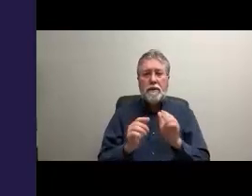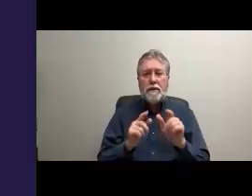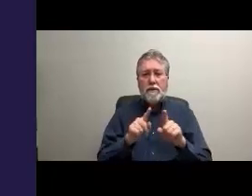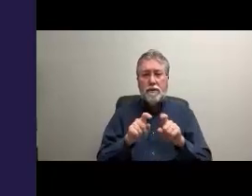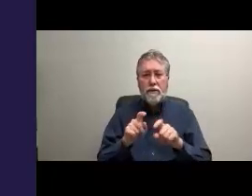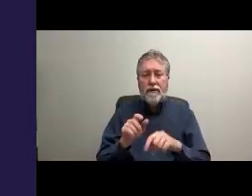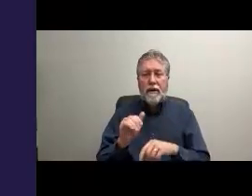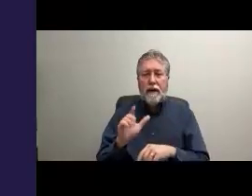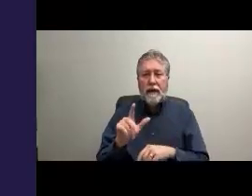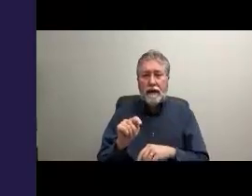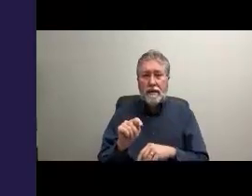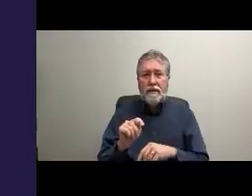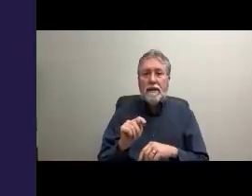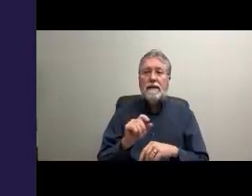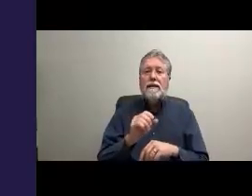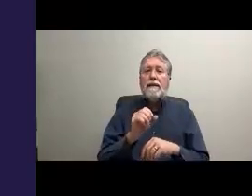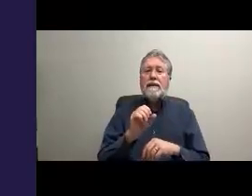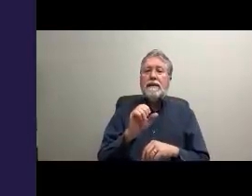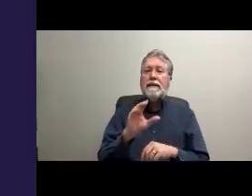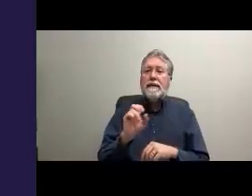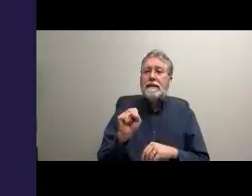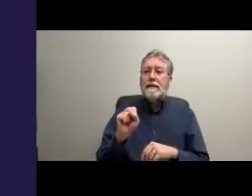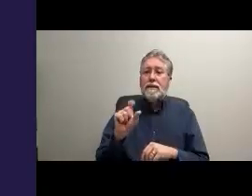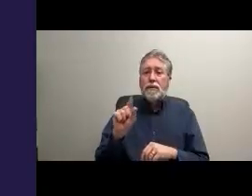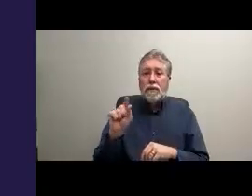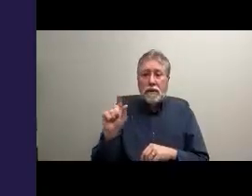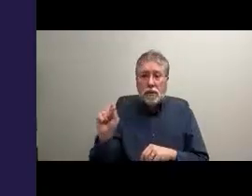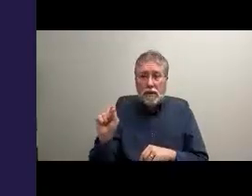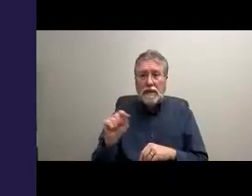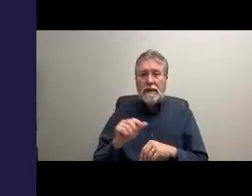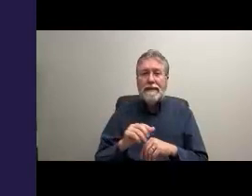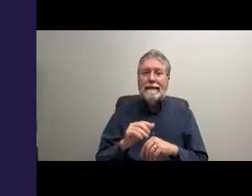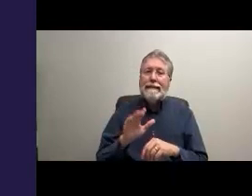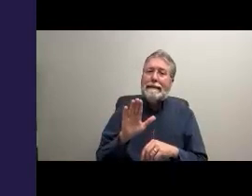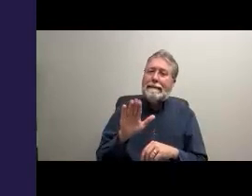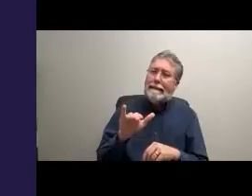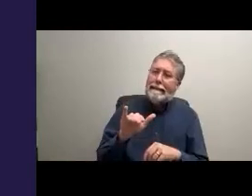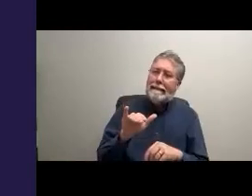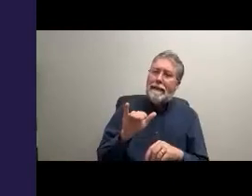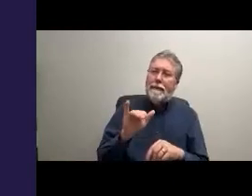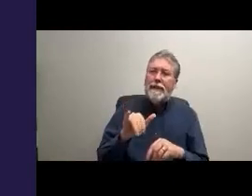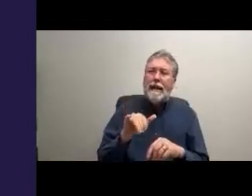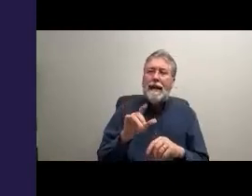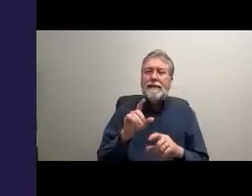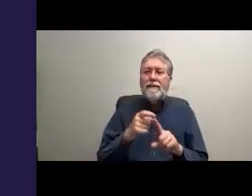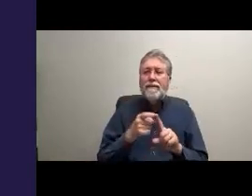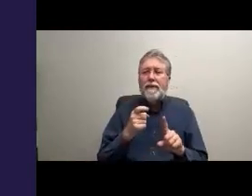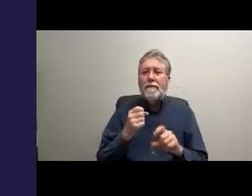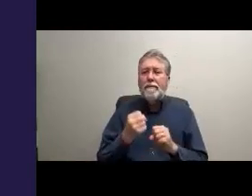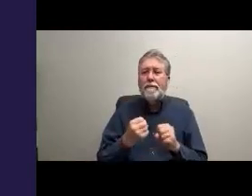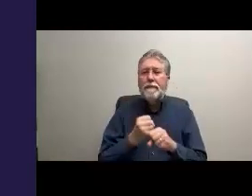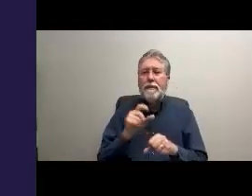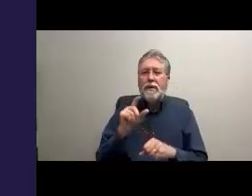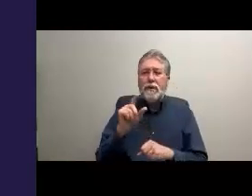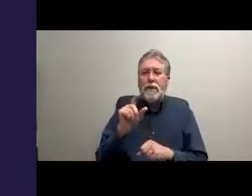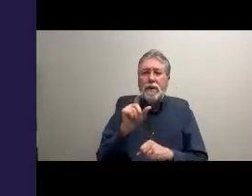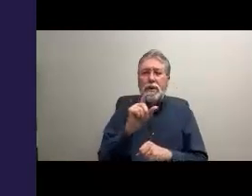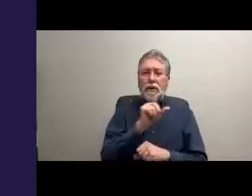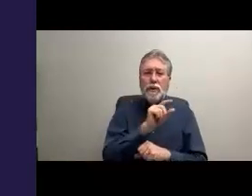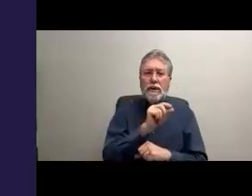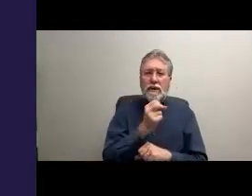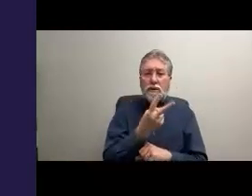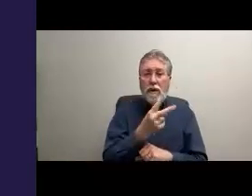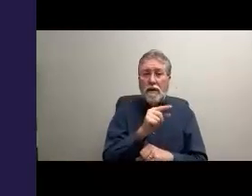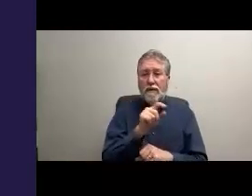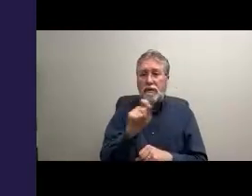censo y el censo decenal. En este caso, porque los datos son del 2012 al 2024. Tomamos